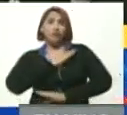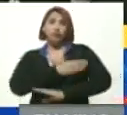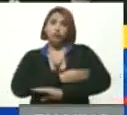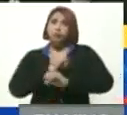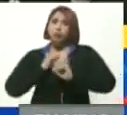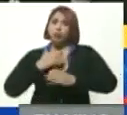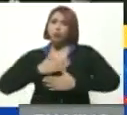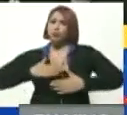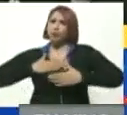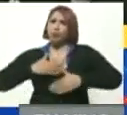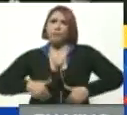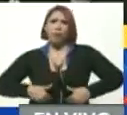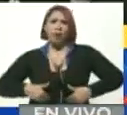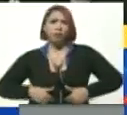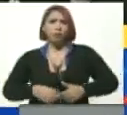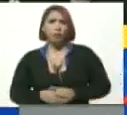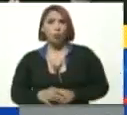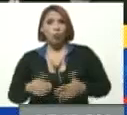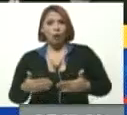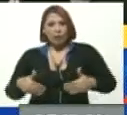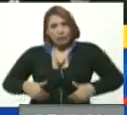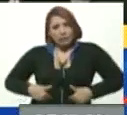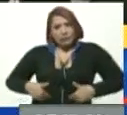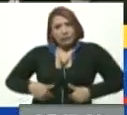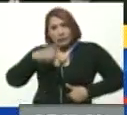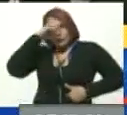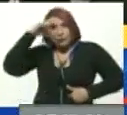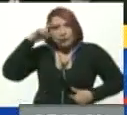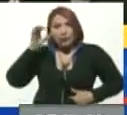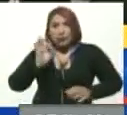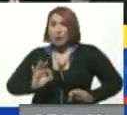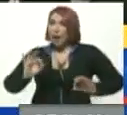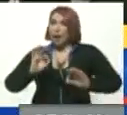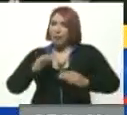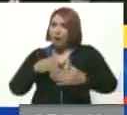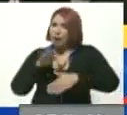sabroso el esfuerzo. Cuando tú te esfuerzas, cuando nadas contra la